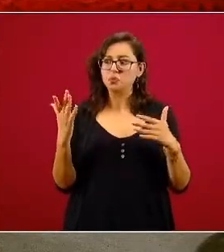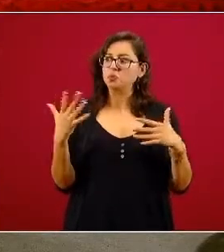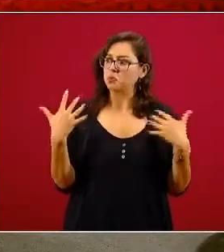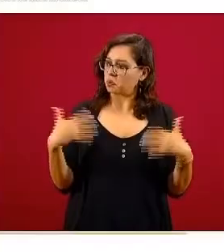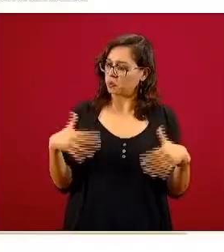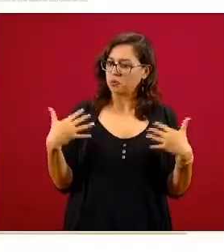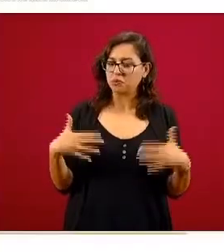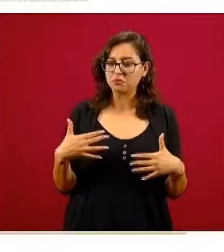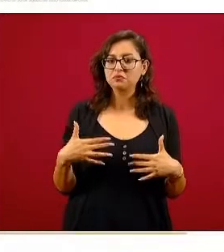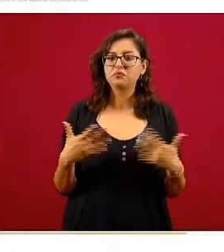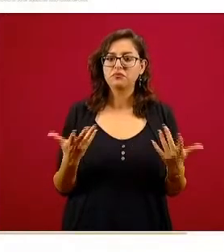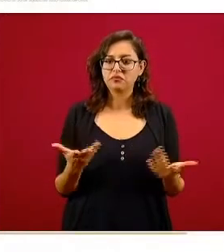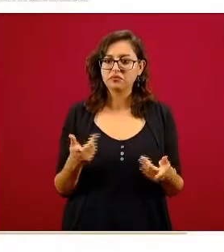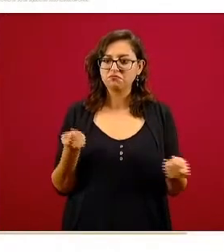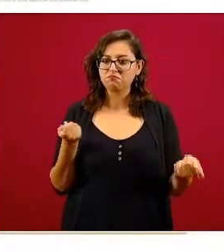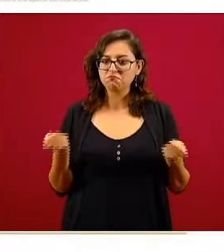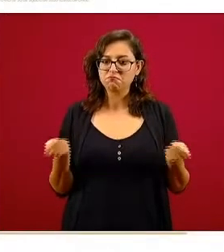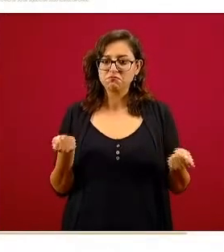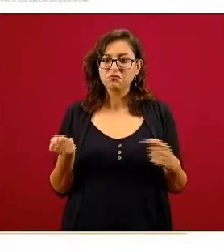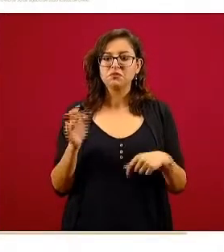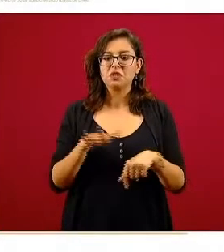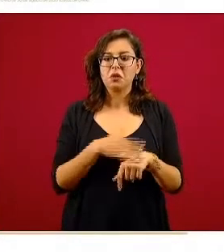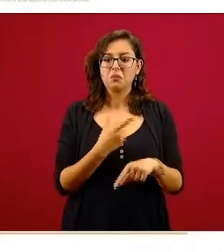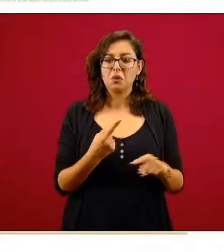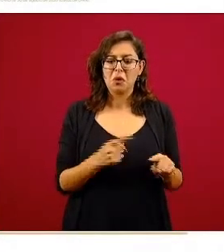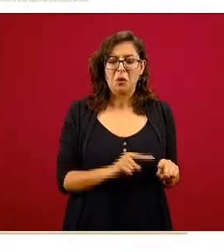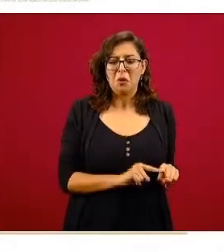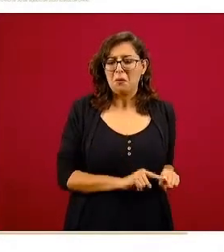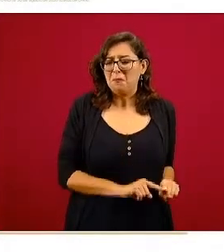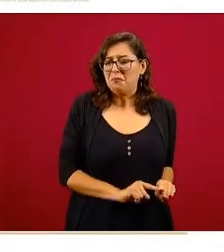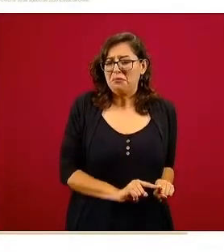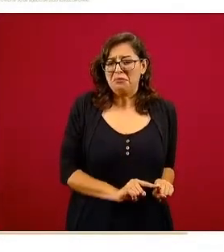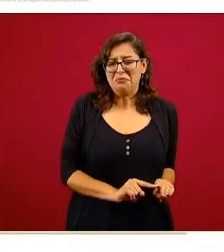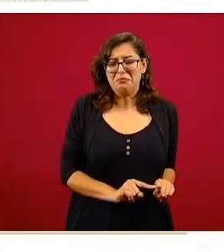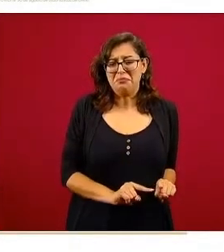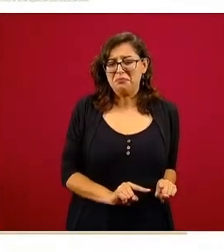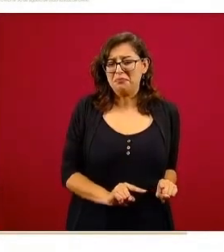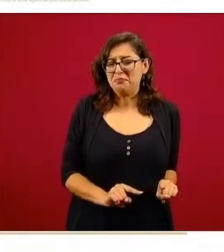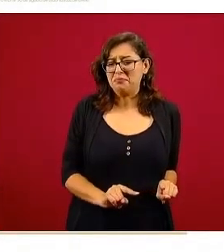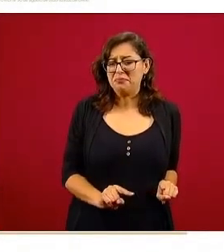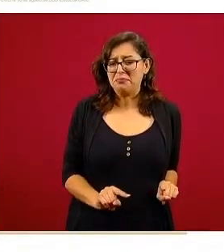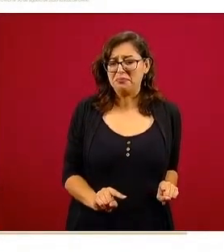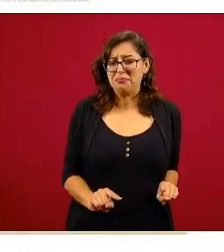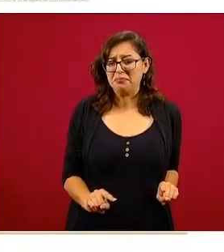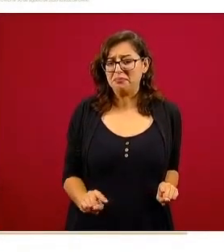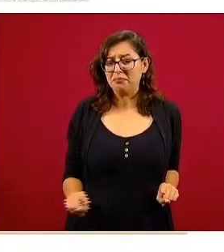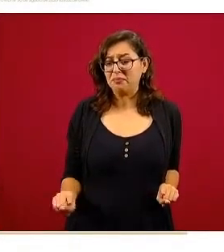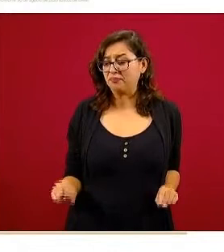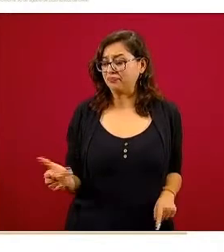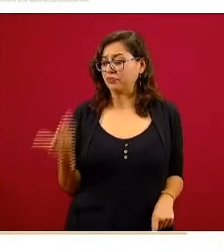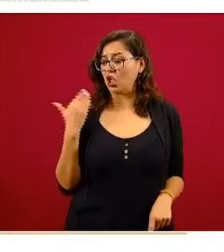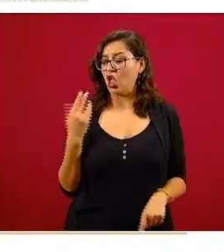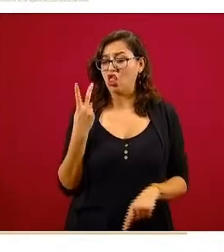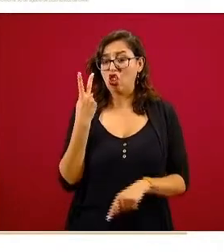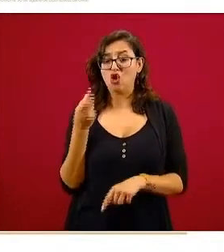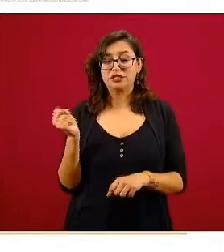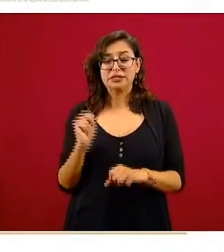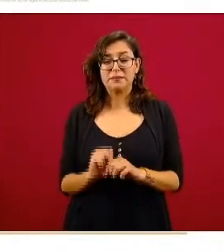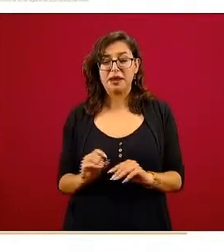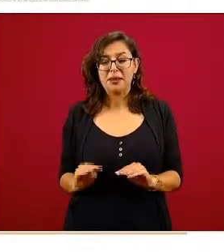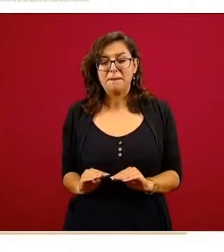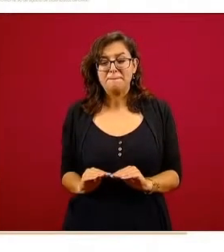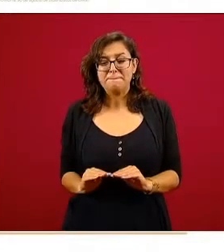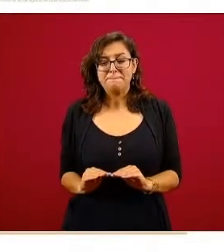atención de todas maneras que después de haber tenido un comportamiento muy basal, prácticamente en las últimas 2 semanas hay